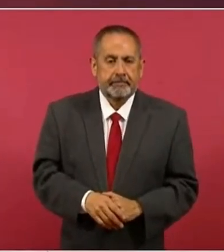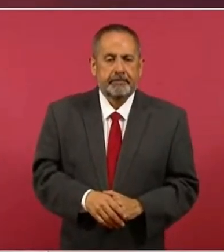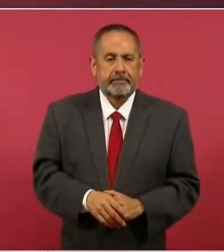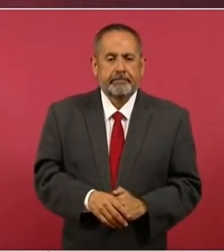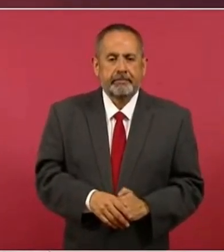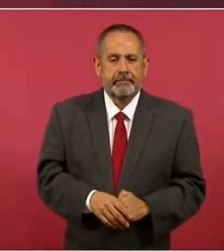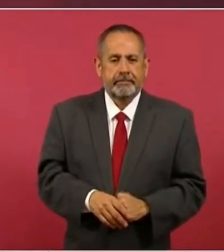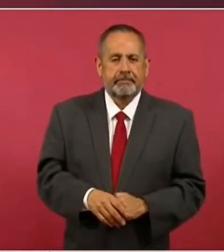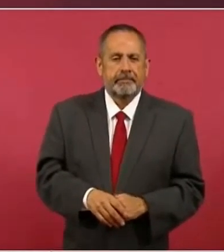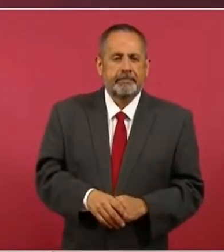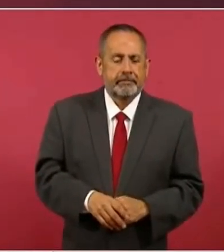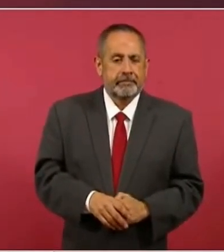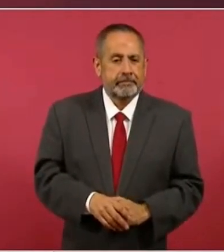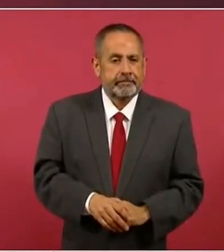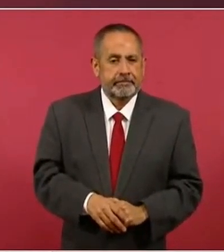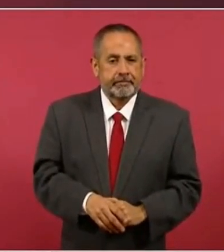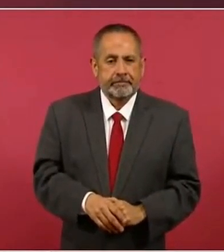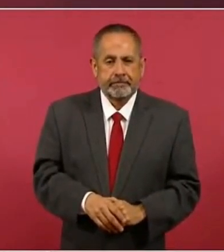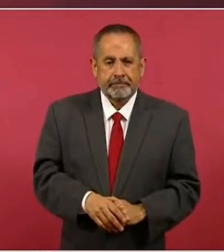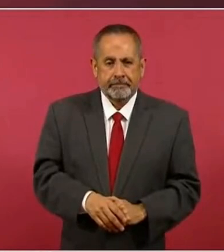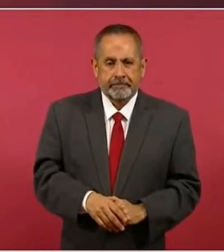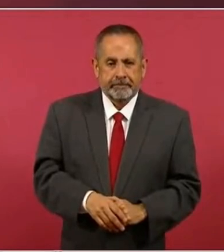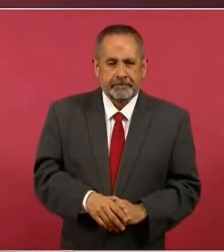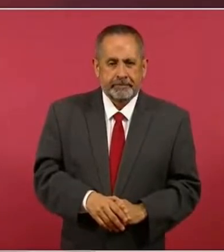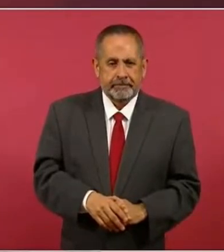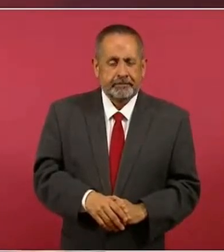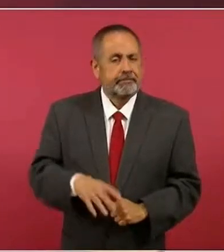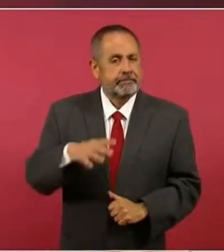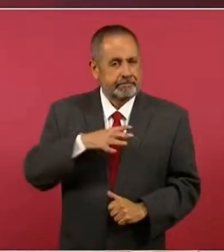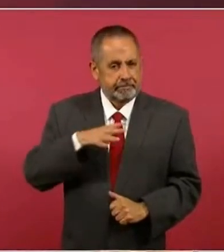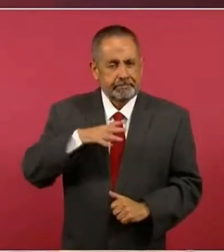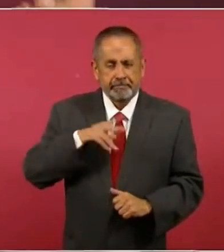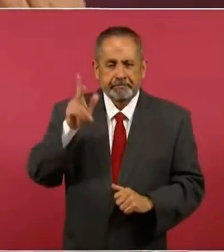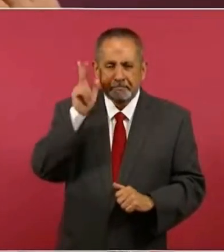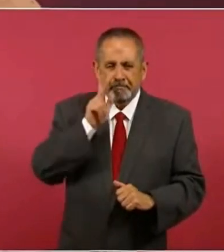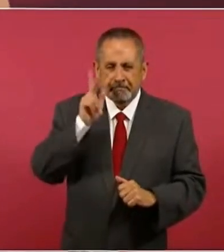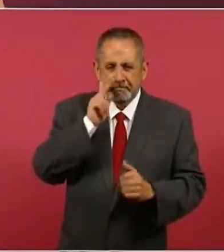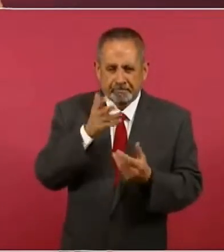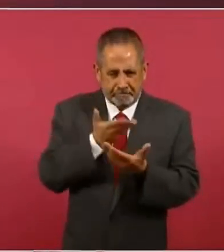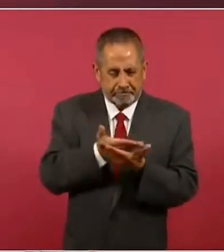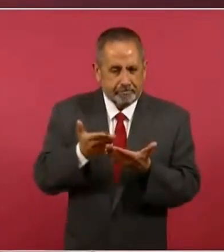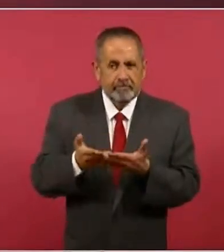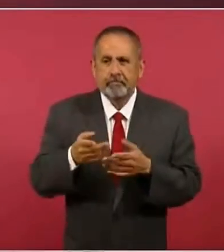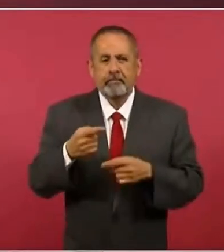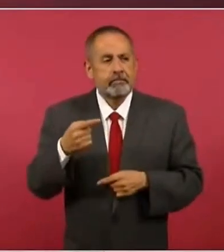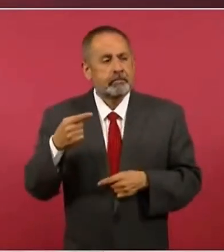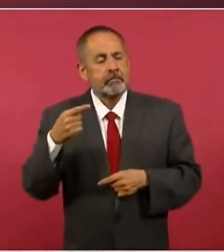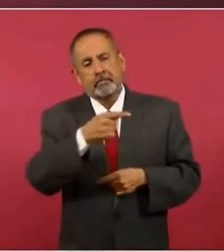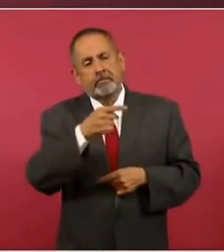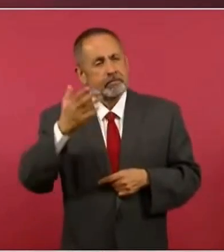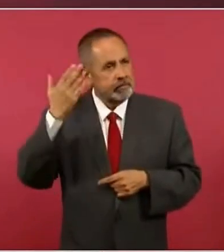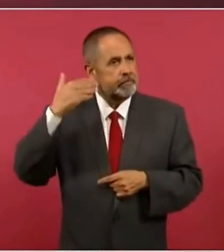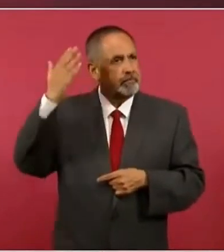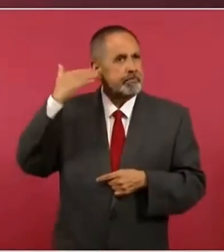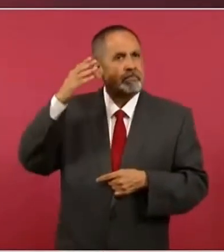hay evidencias de como en la elección